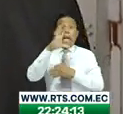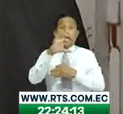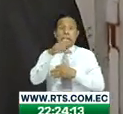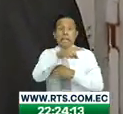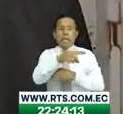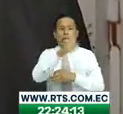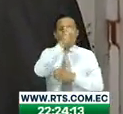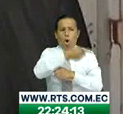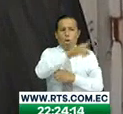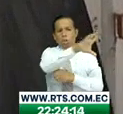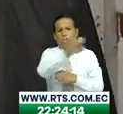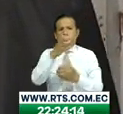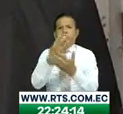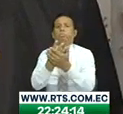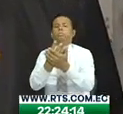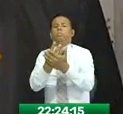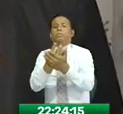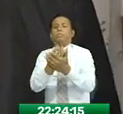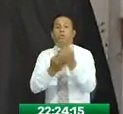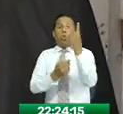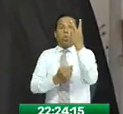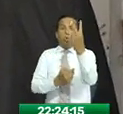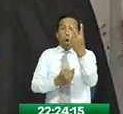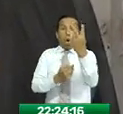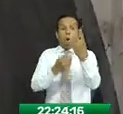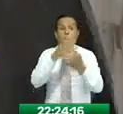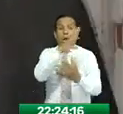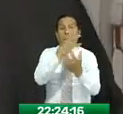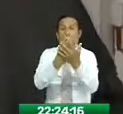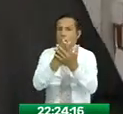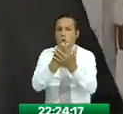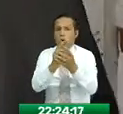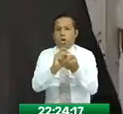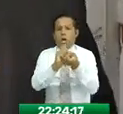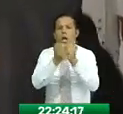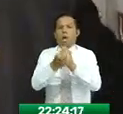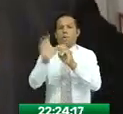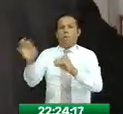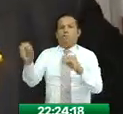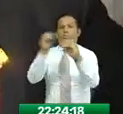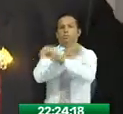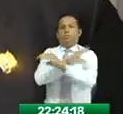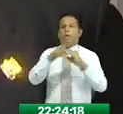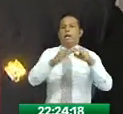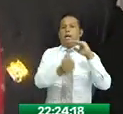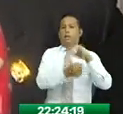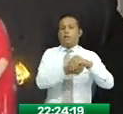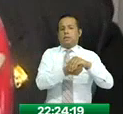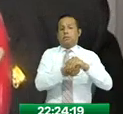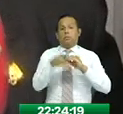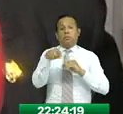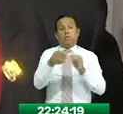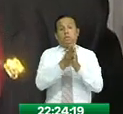preventiva y dos se le dieron medidas sustitutivas. El proceso sigue en su etapa de